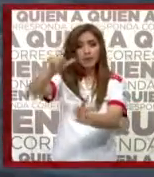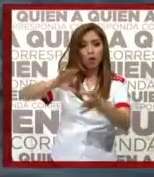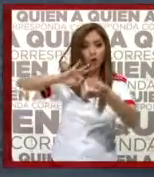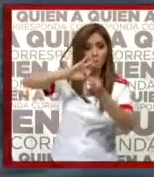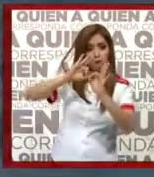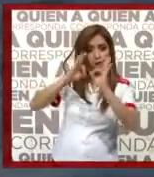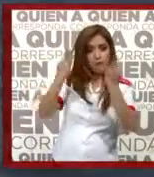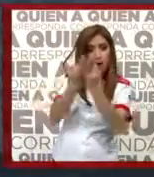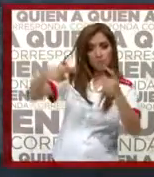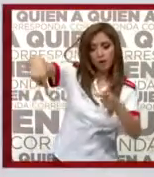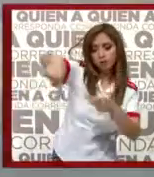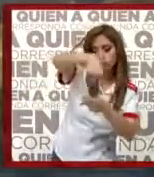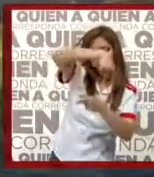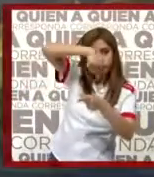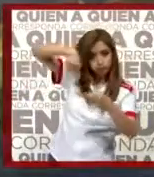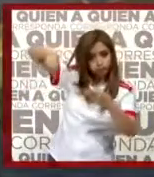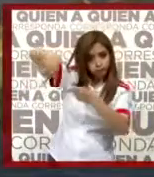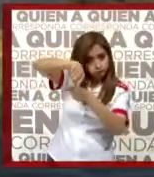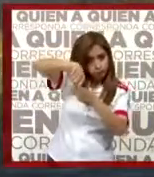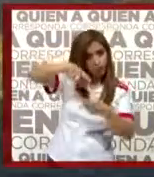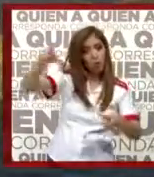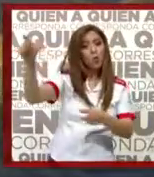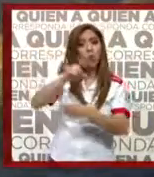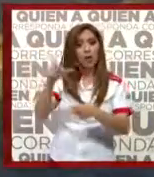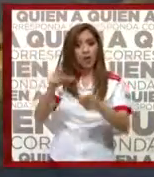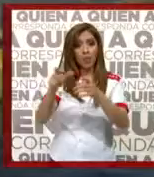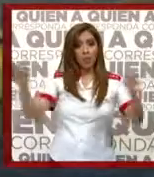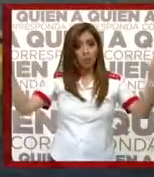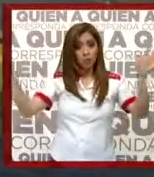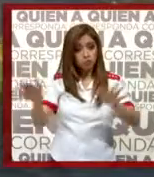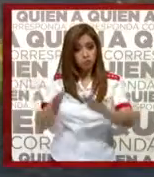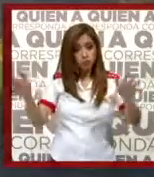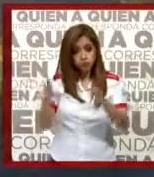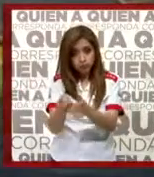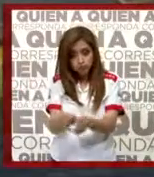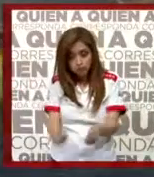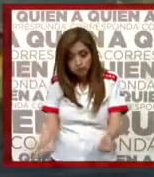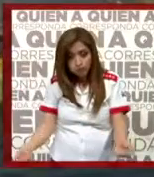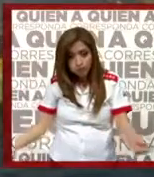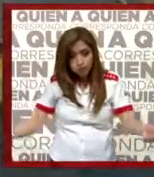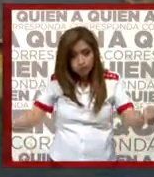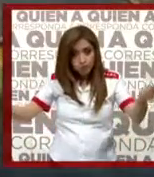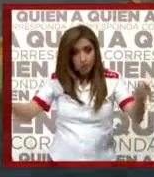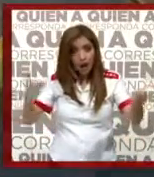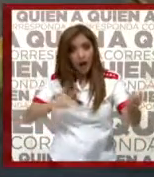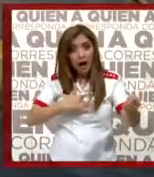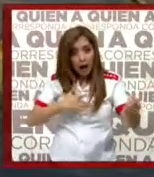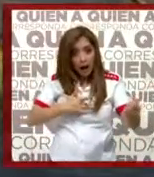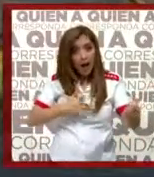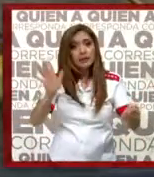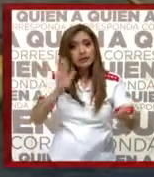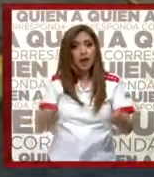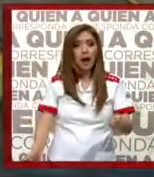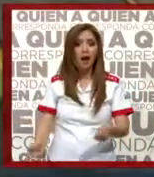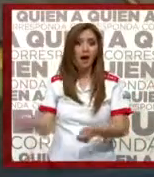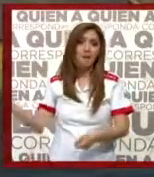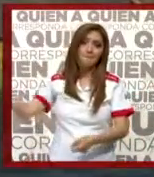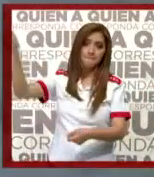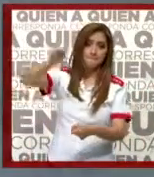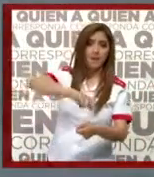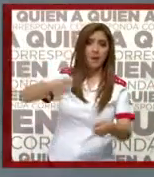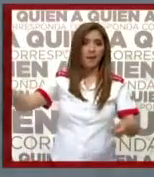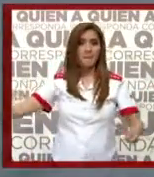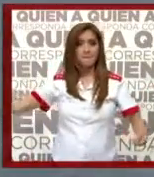círculo. Ya cuando sienten las alas de las mariposas de cada uno de los compañeros, entonces ya tiran agua en el